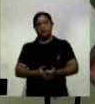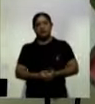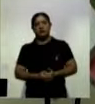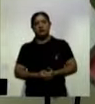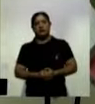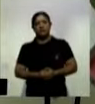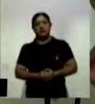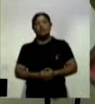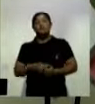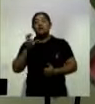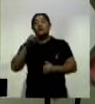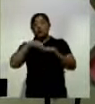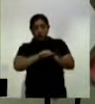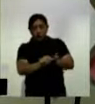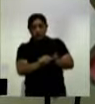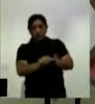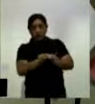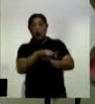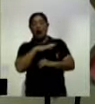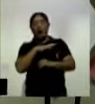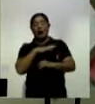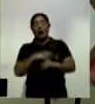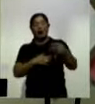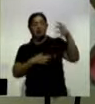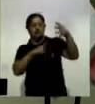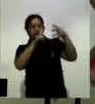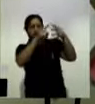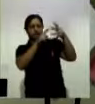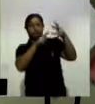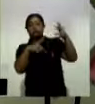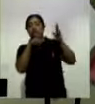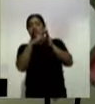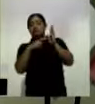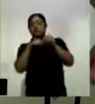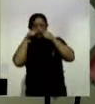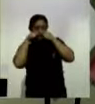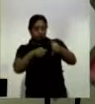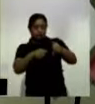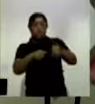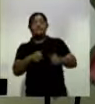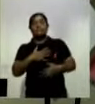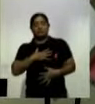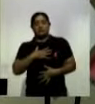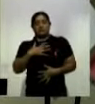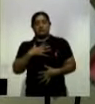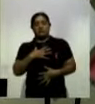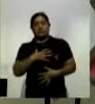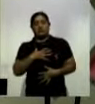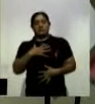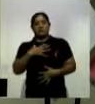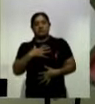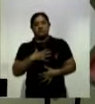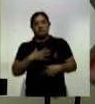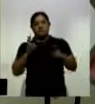Desde el ingreso tenemos nosotros un triage respiratorio. En ese triage respiratorio hacemos